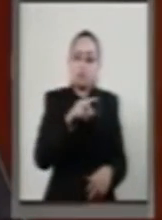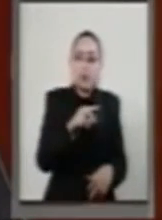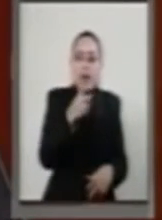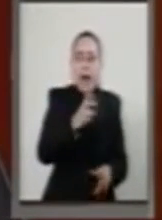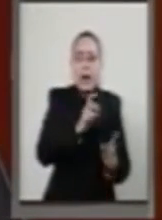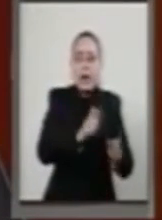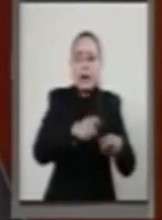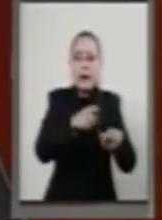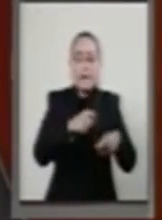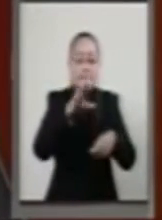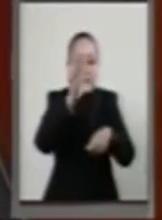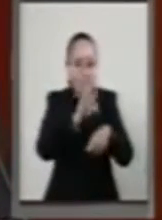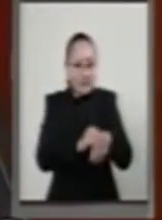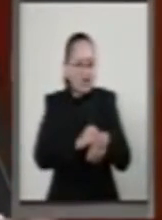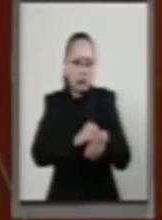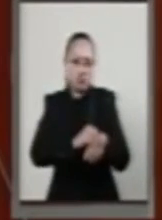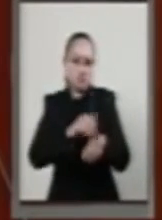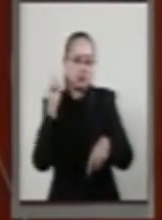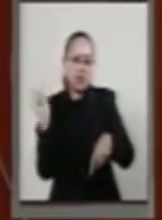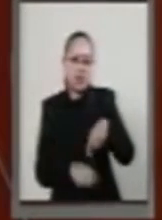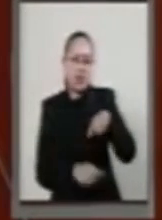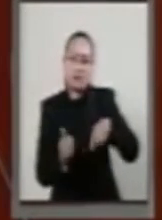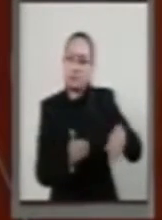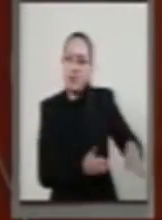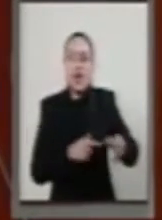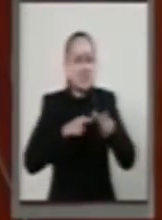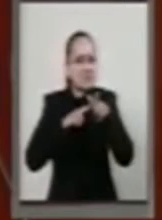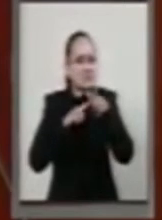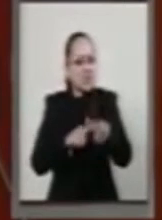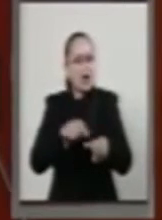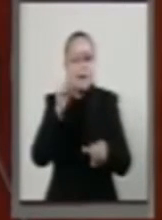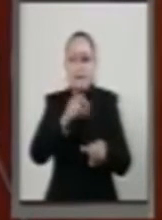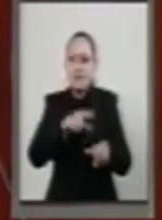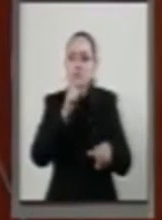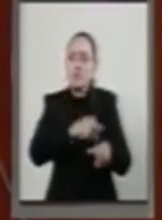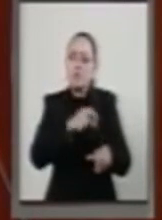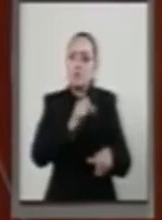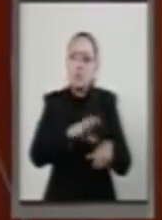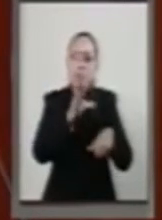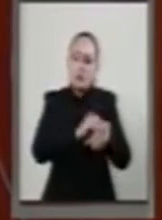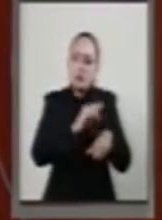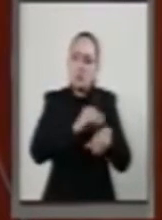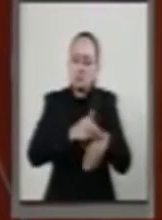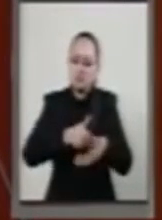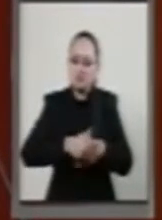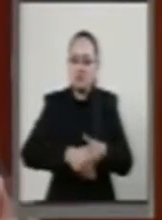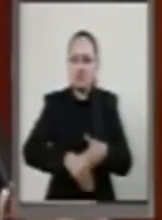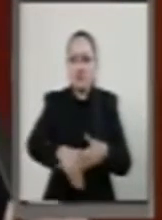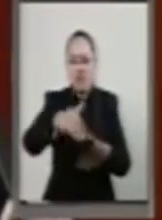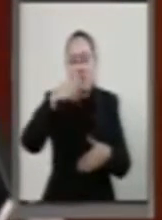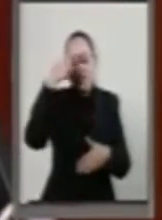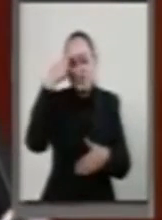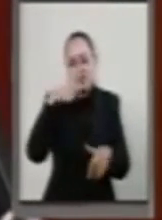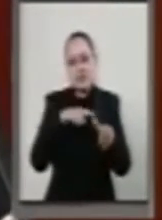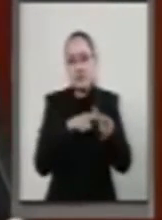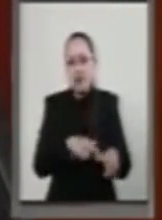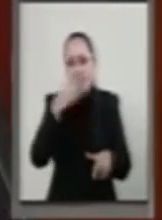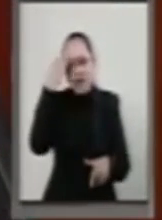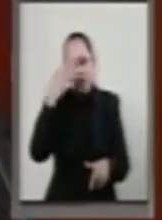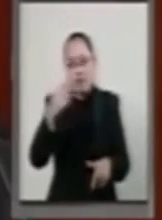de prórroga y con ello seguir manteniendo su concesión o asignación para la